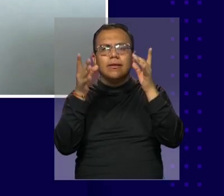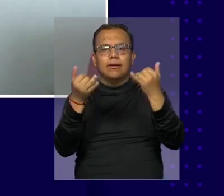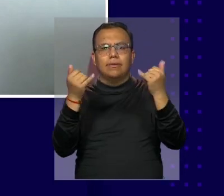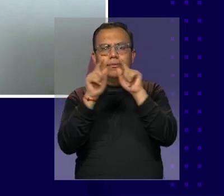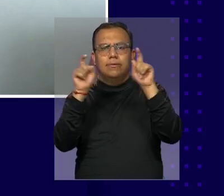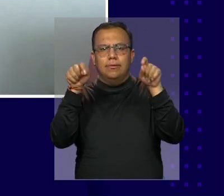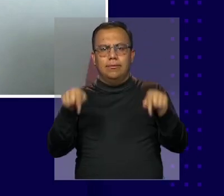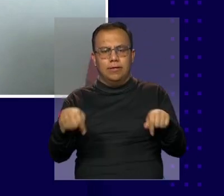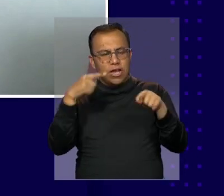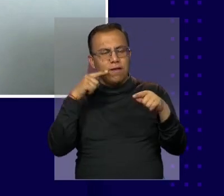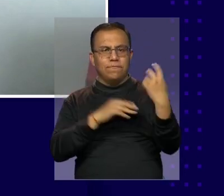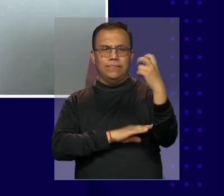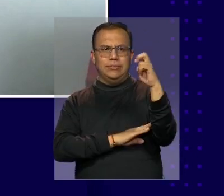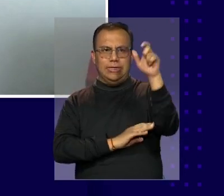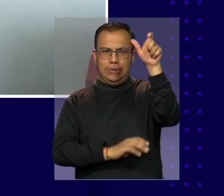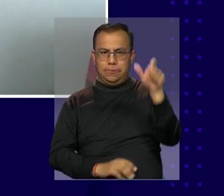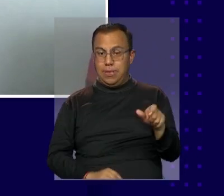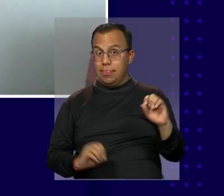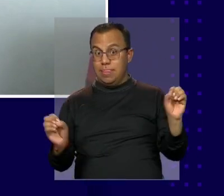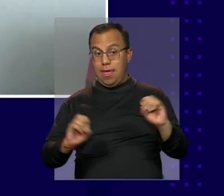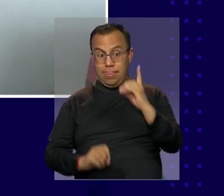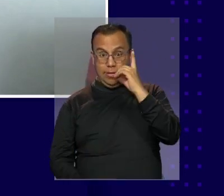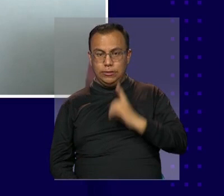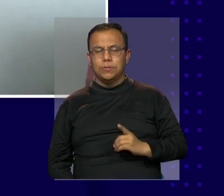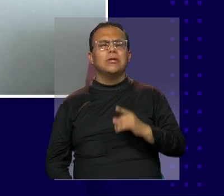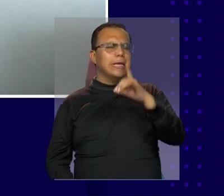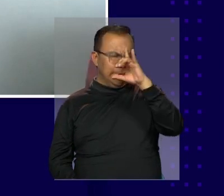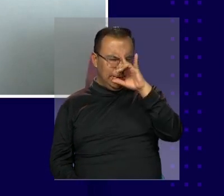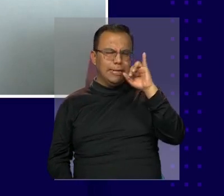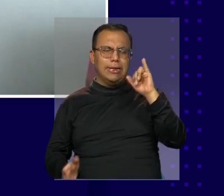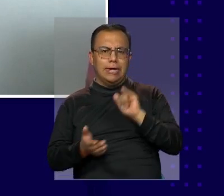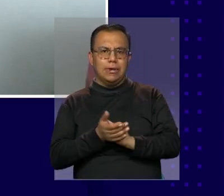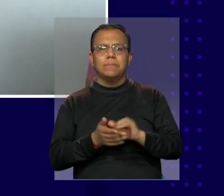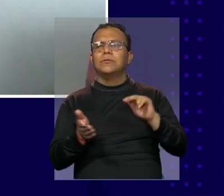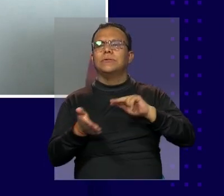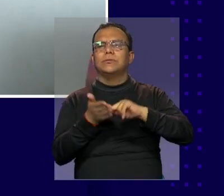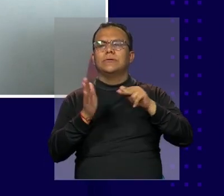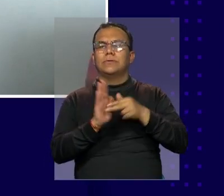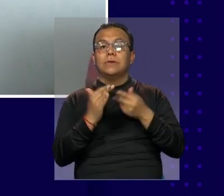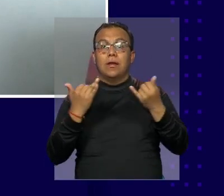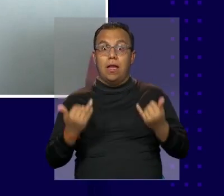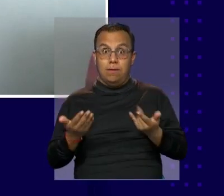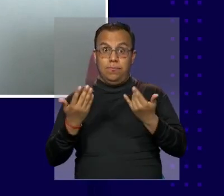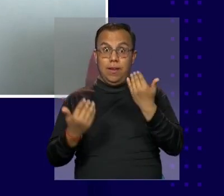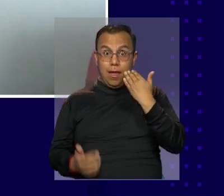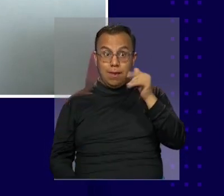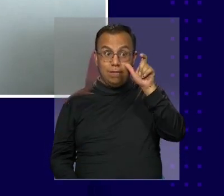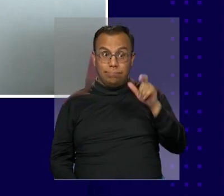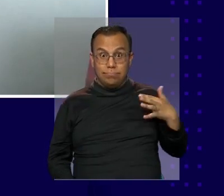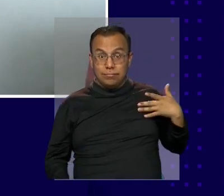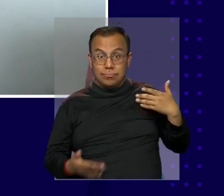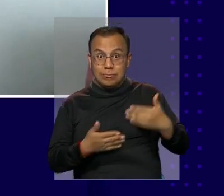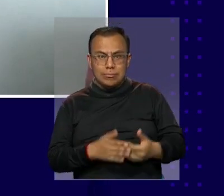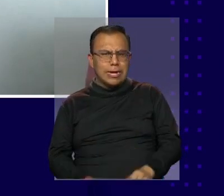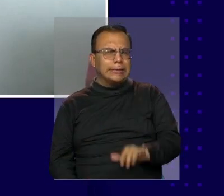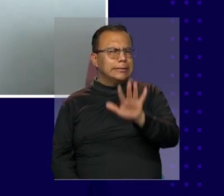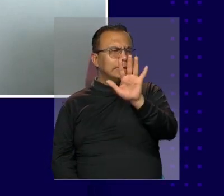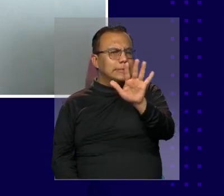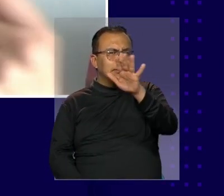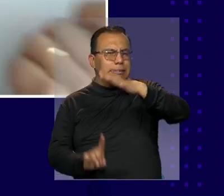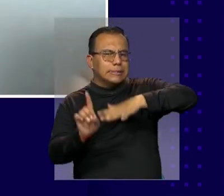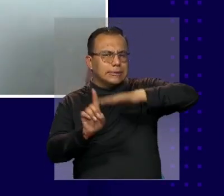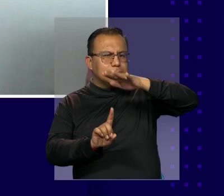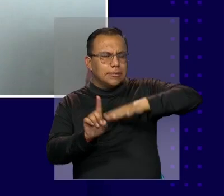a una fiscal. E incluso creemos que el solo hecho de todavía a la fecha, después de casi